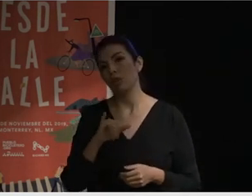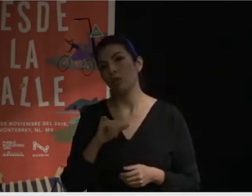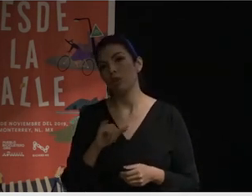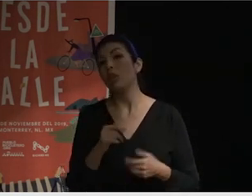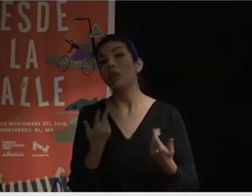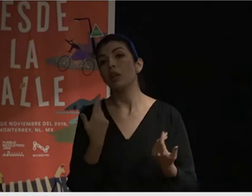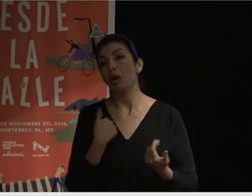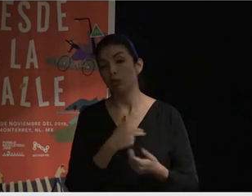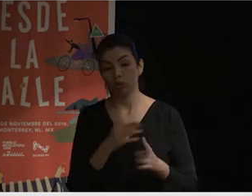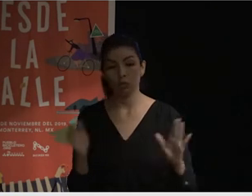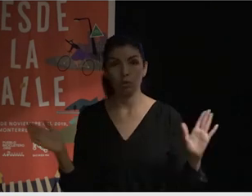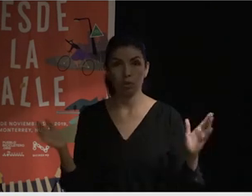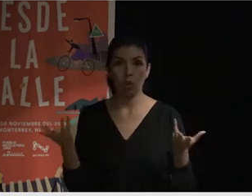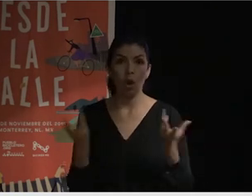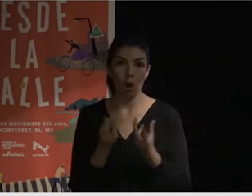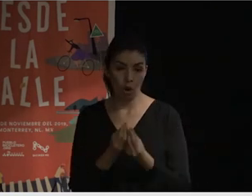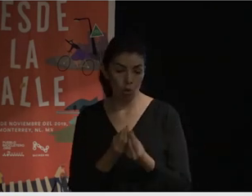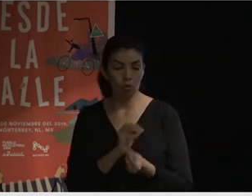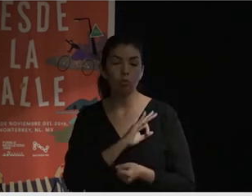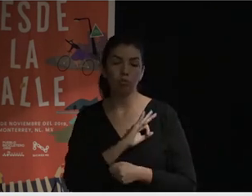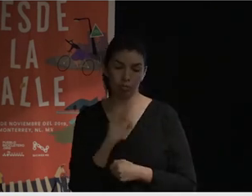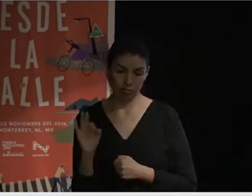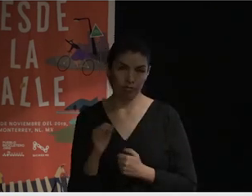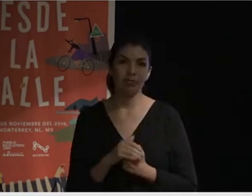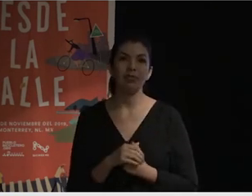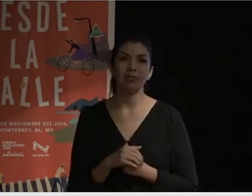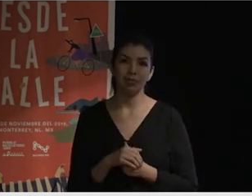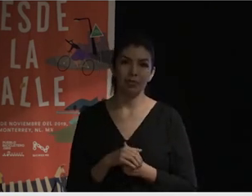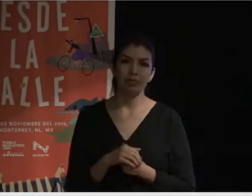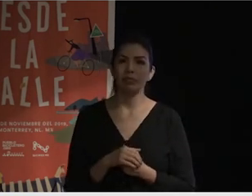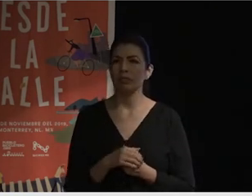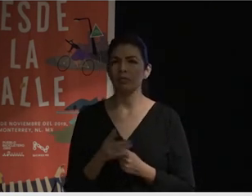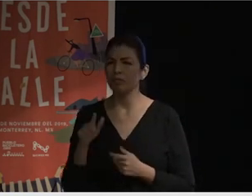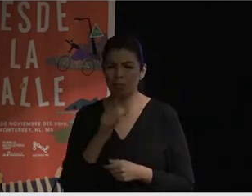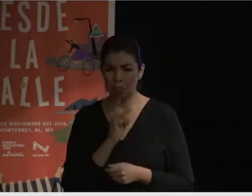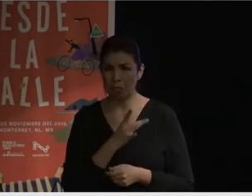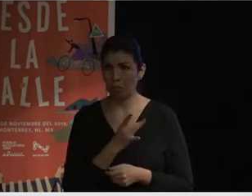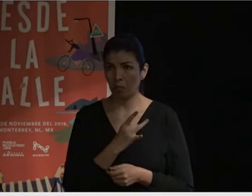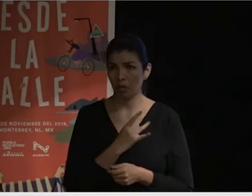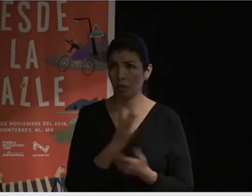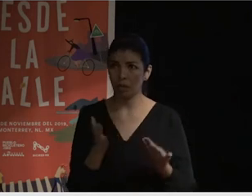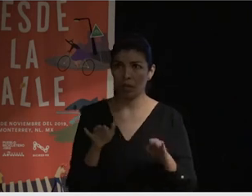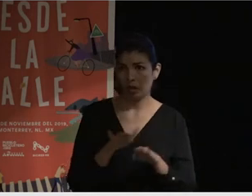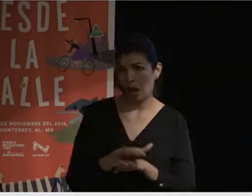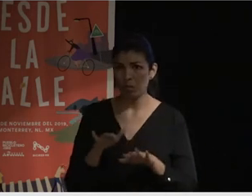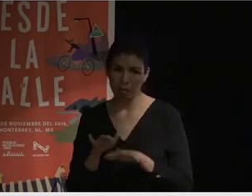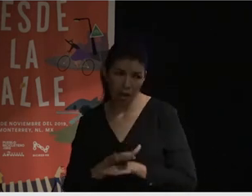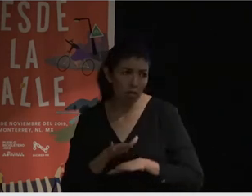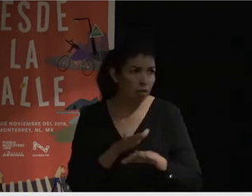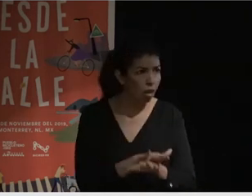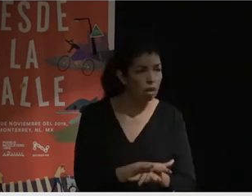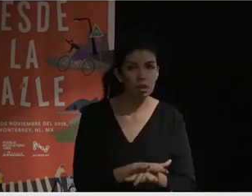es eso, o sea, yo creo que no tener miedo que los cambios estructurales hoy en día vienen de colectivos